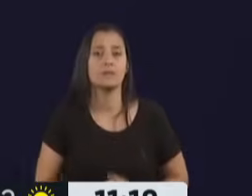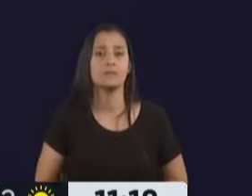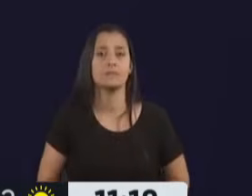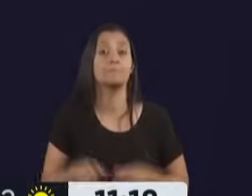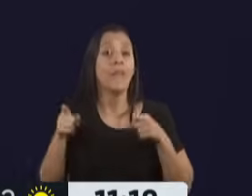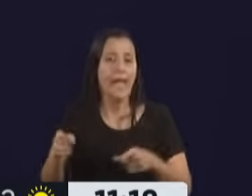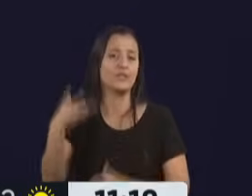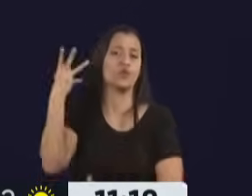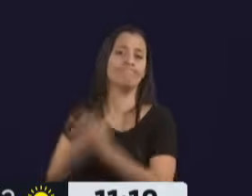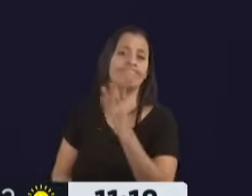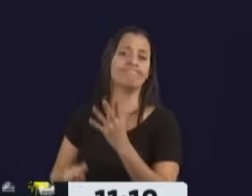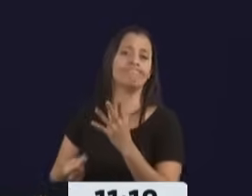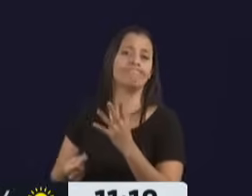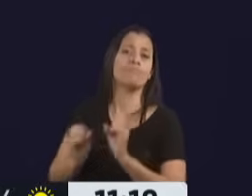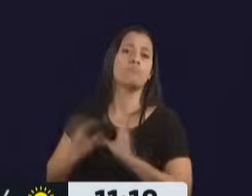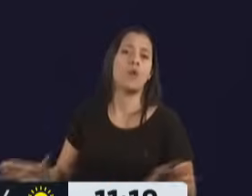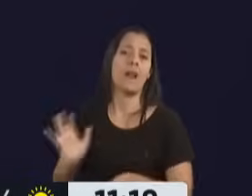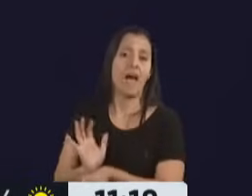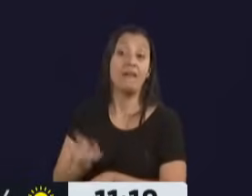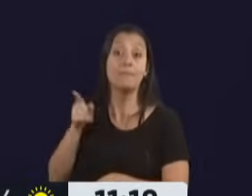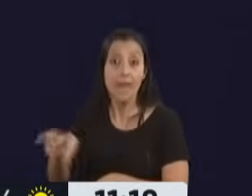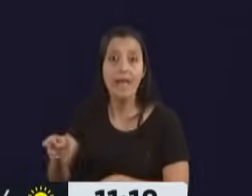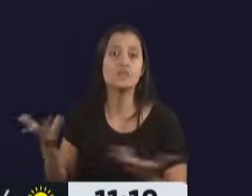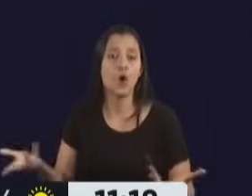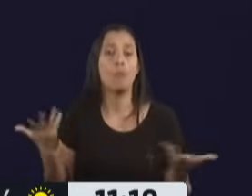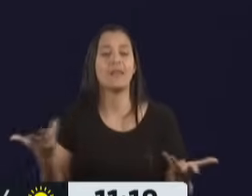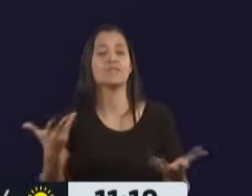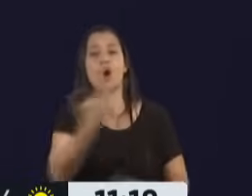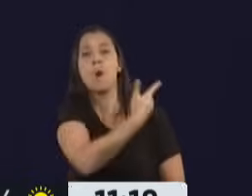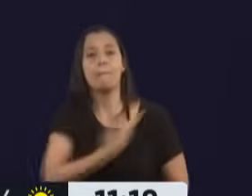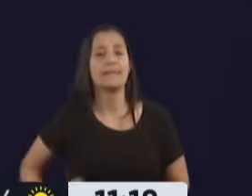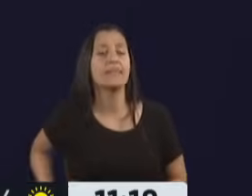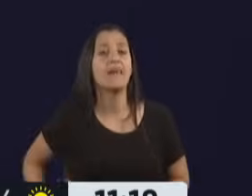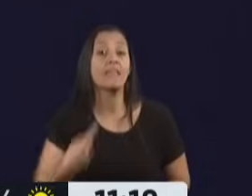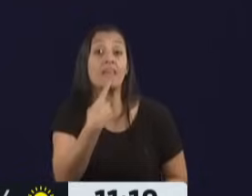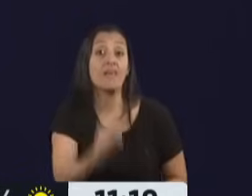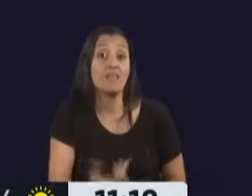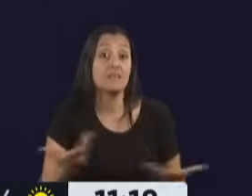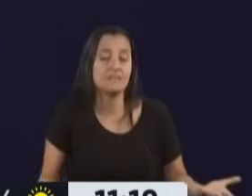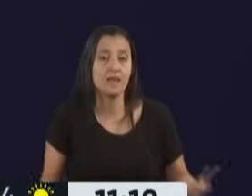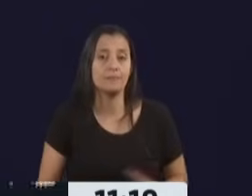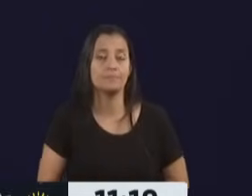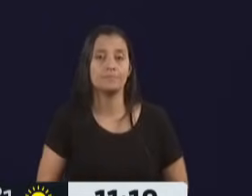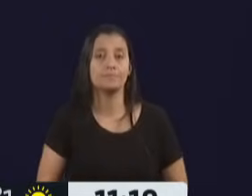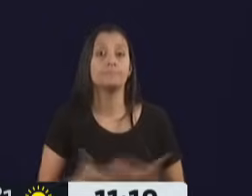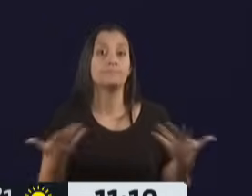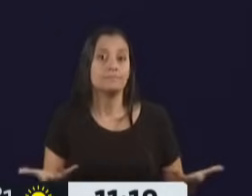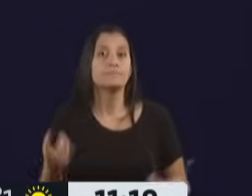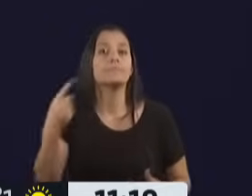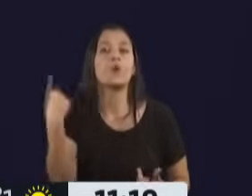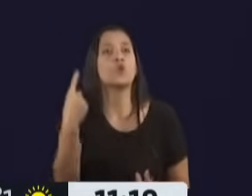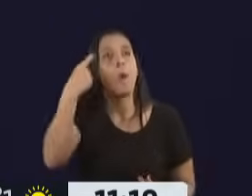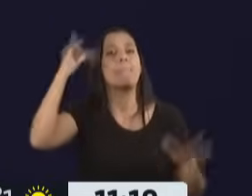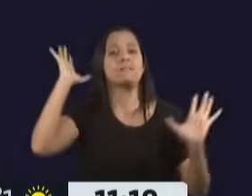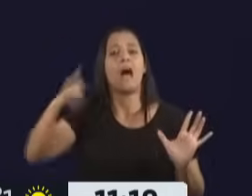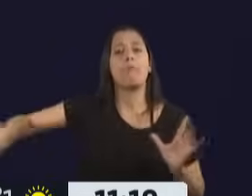fue un error que, te repito, creo que fue una de las cuestiones que el presidente hace mención, ¿no? De cómo en algún momento creímos que la política iba a